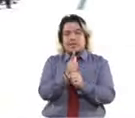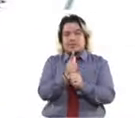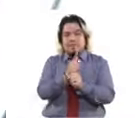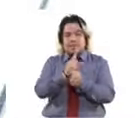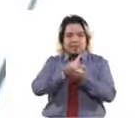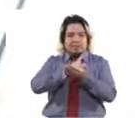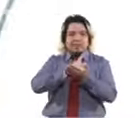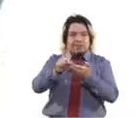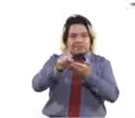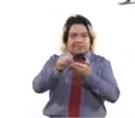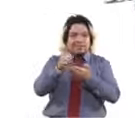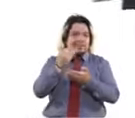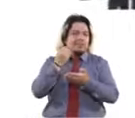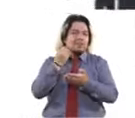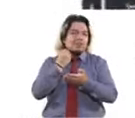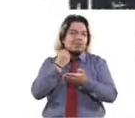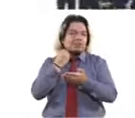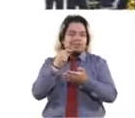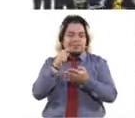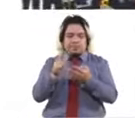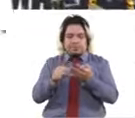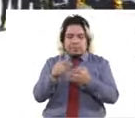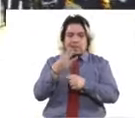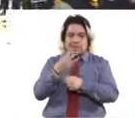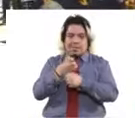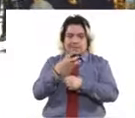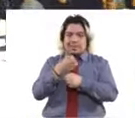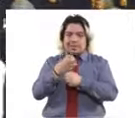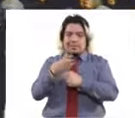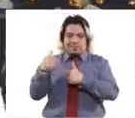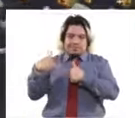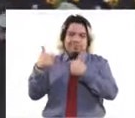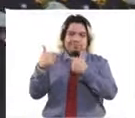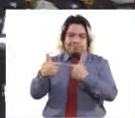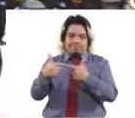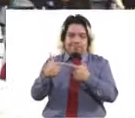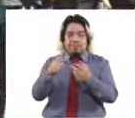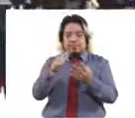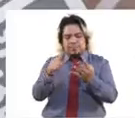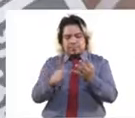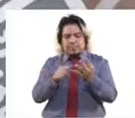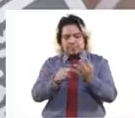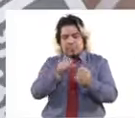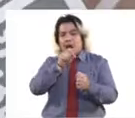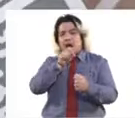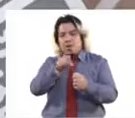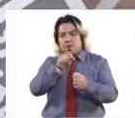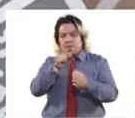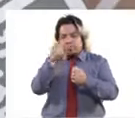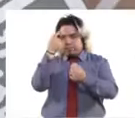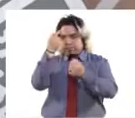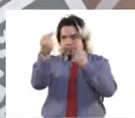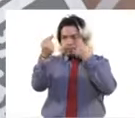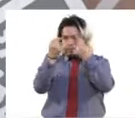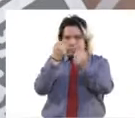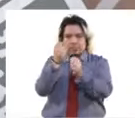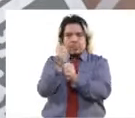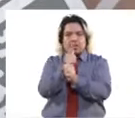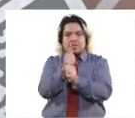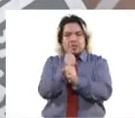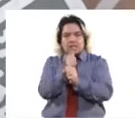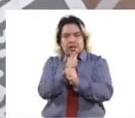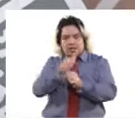Derecho, la tercera generación. Se gradúa también licenciados en